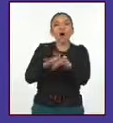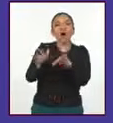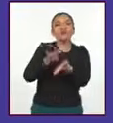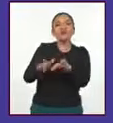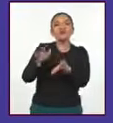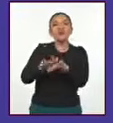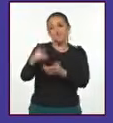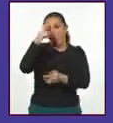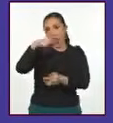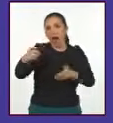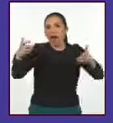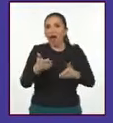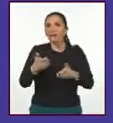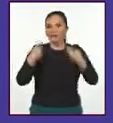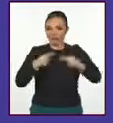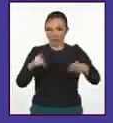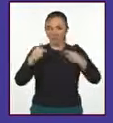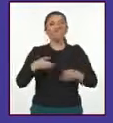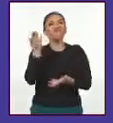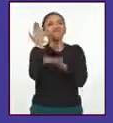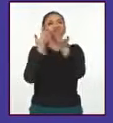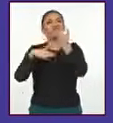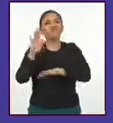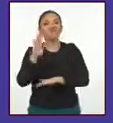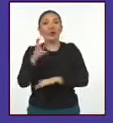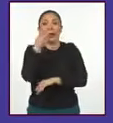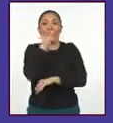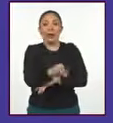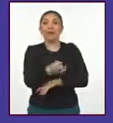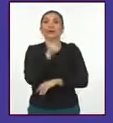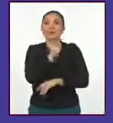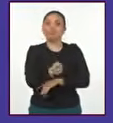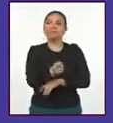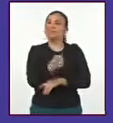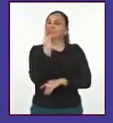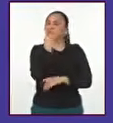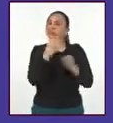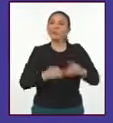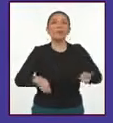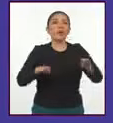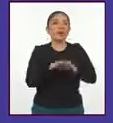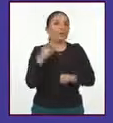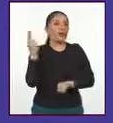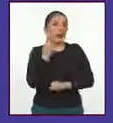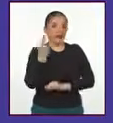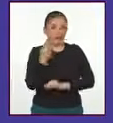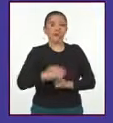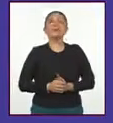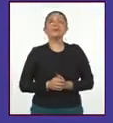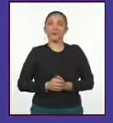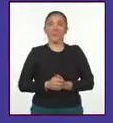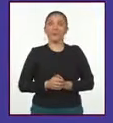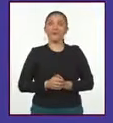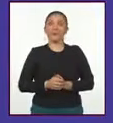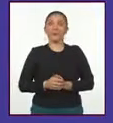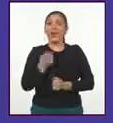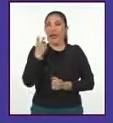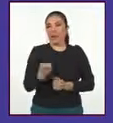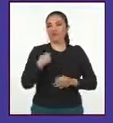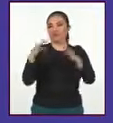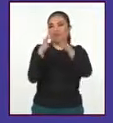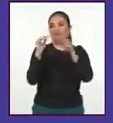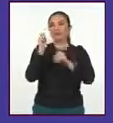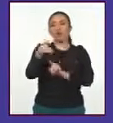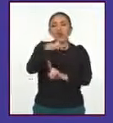a construirnos como seres humanos, y es una parte primordial que se requiere. Para esto vamos a hablar sobre el